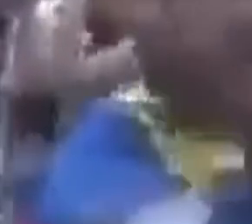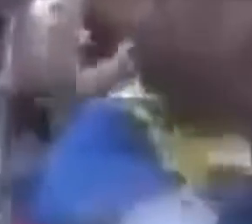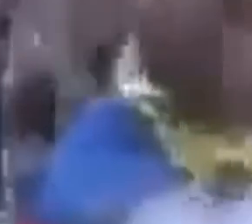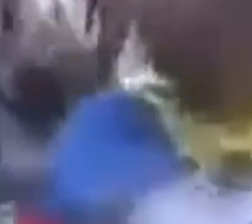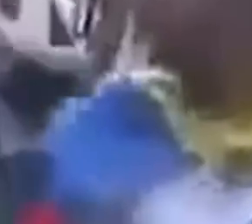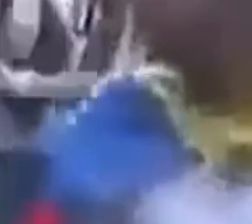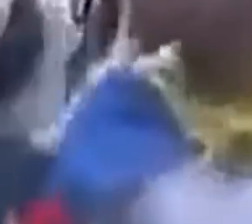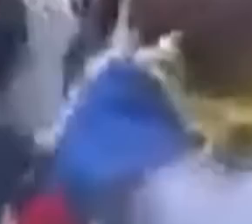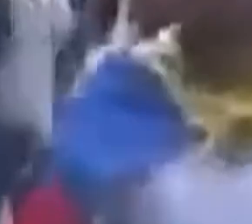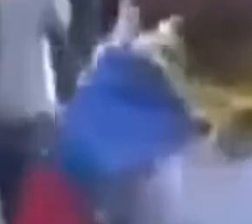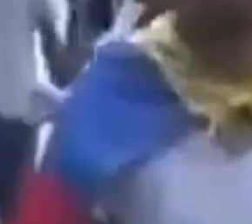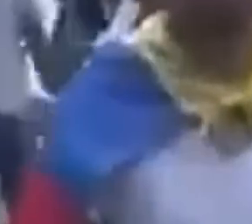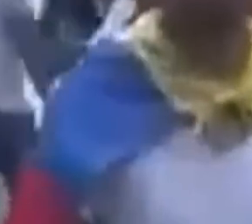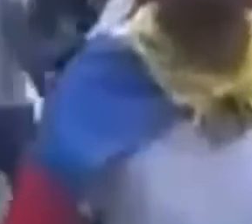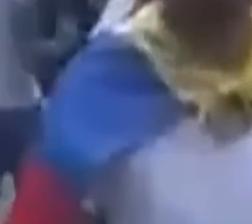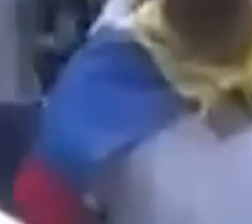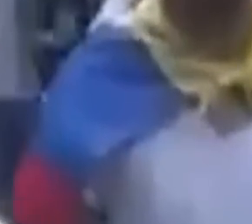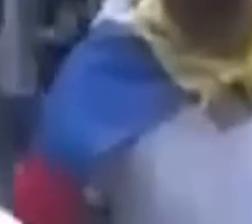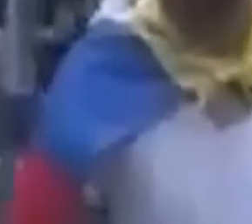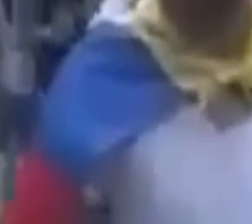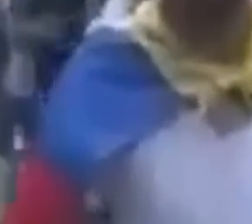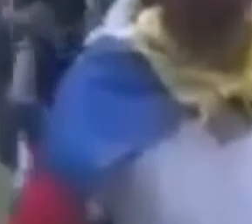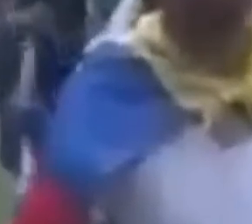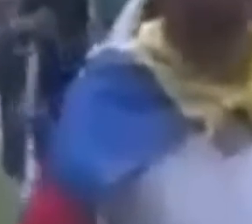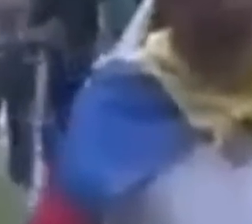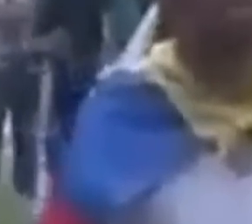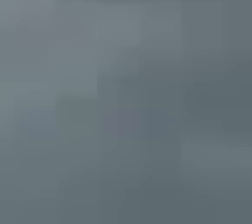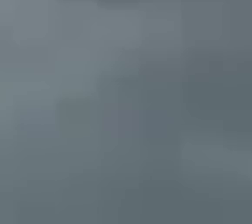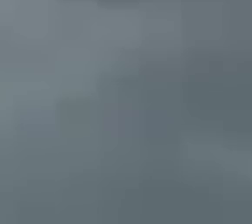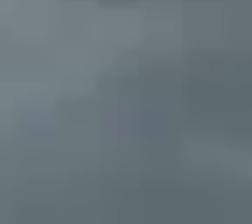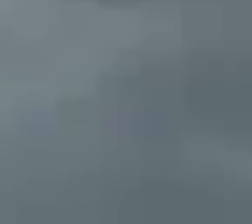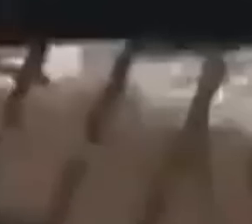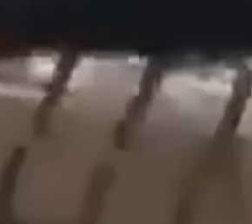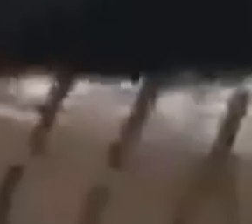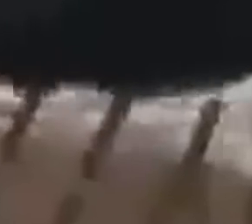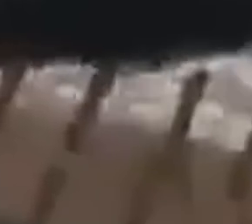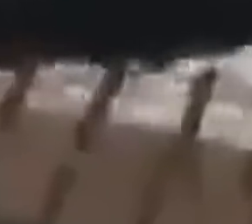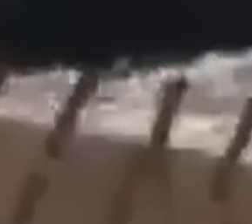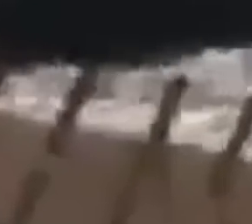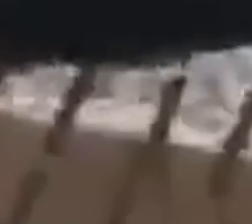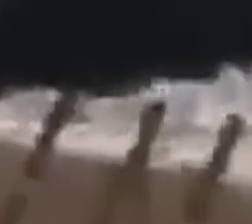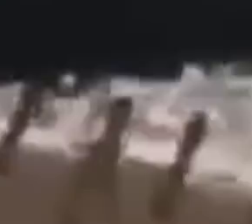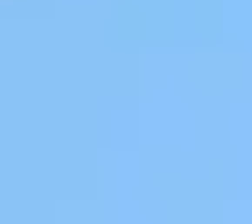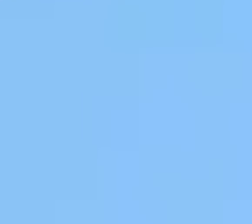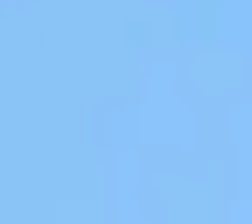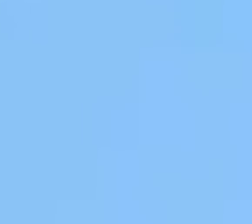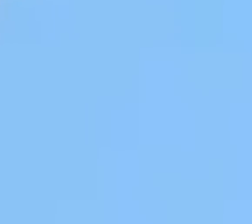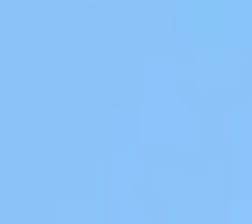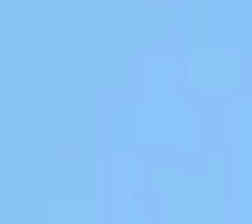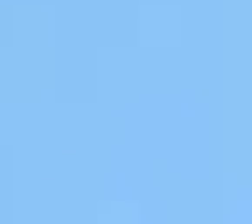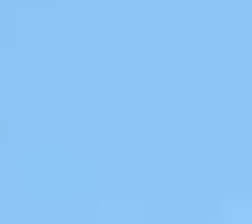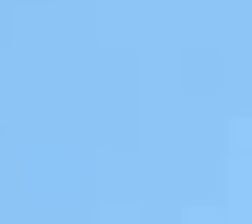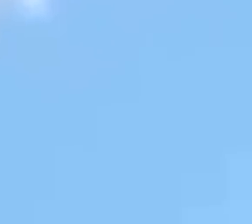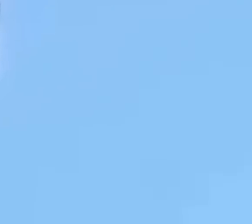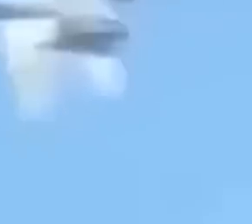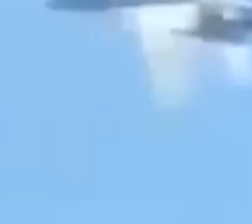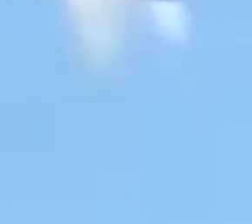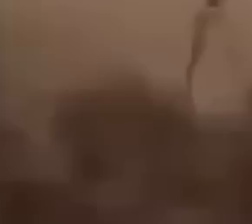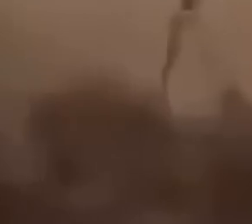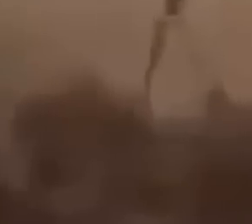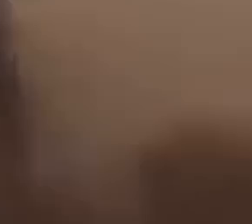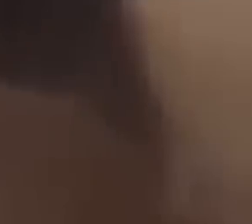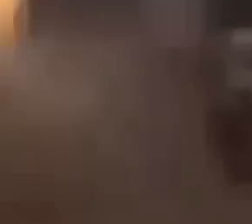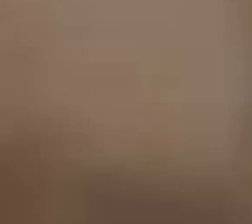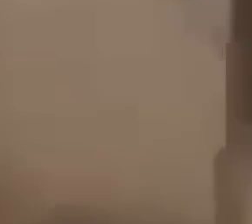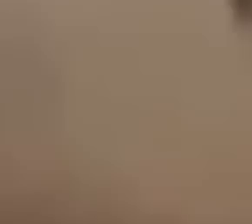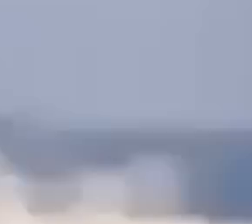llevó a salir a las calles nuevamente sabemos que no estamos arriesgando pero exigimos la renuncia del dictador Nicolás Maduro no ha resuelto los problemas